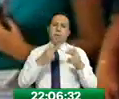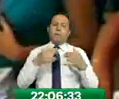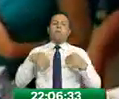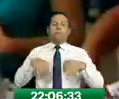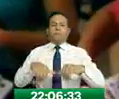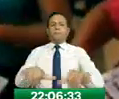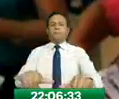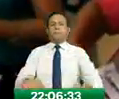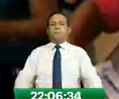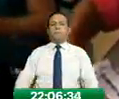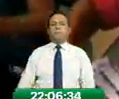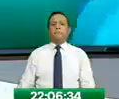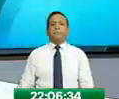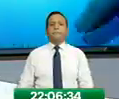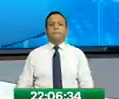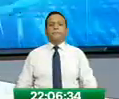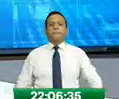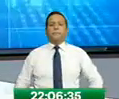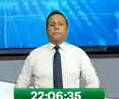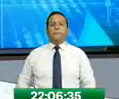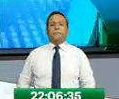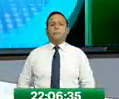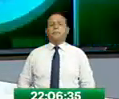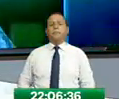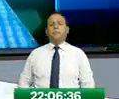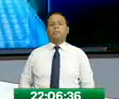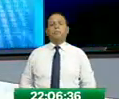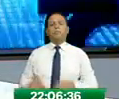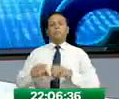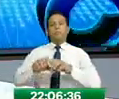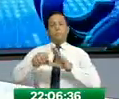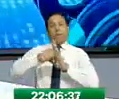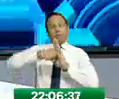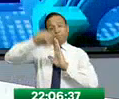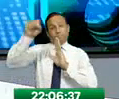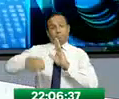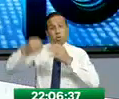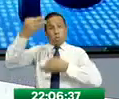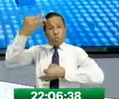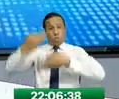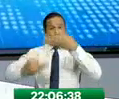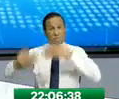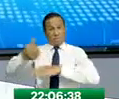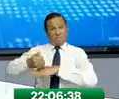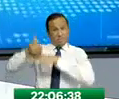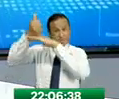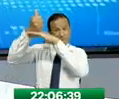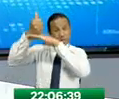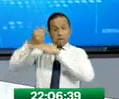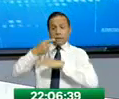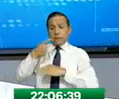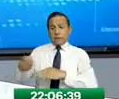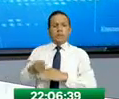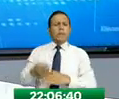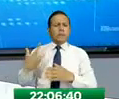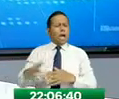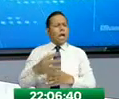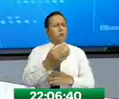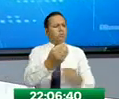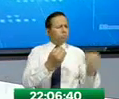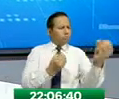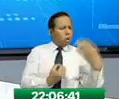Héctor Romero. La Corte Constitucional culminó la recopilación de documentación y la toma de versiones de